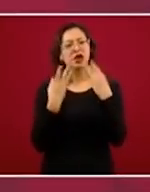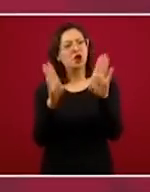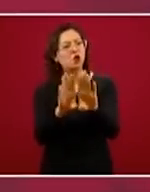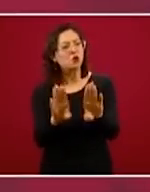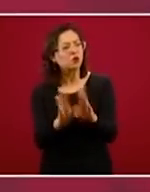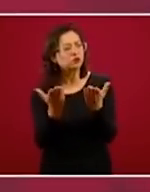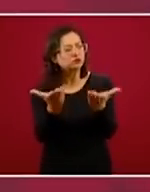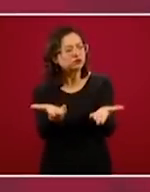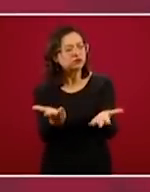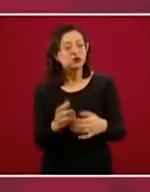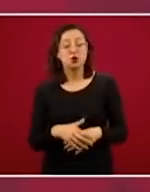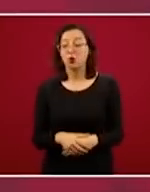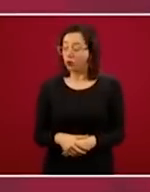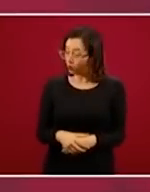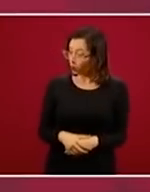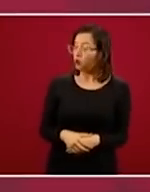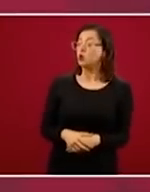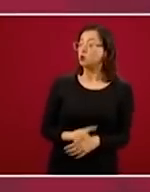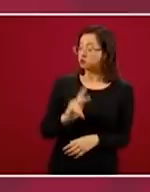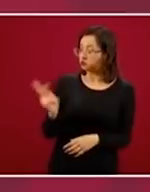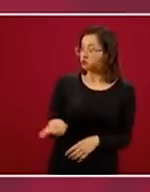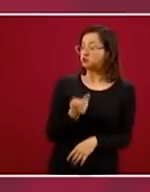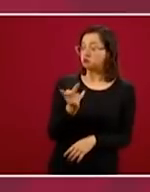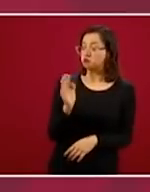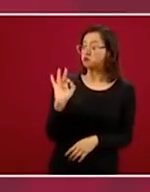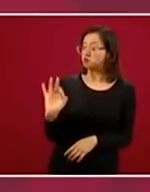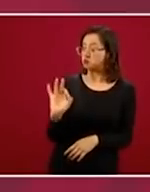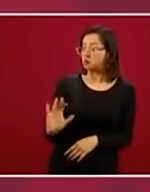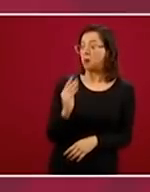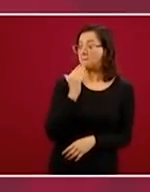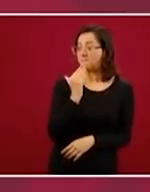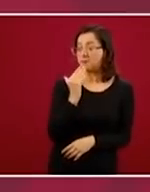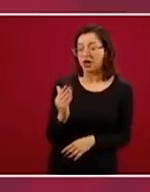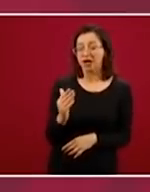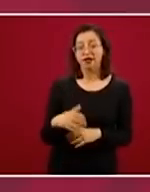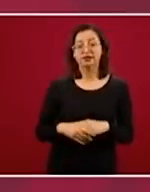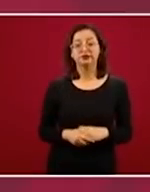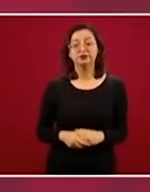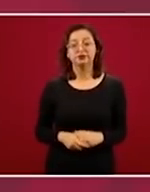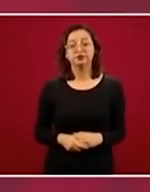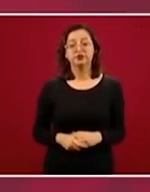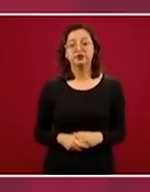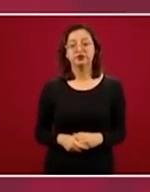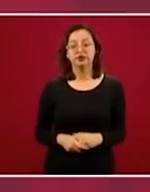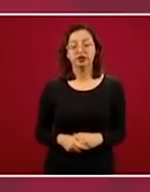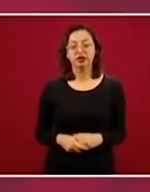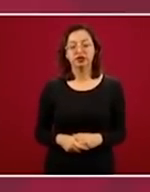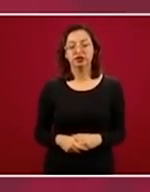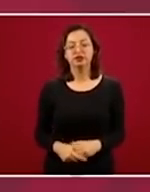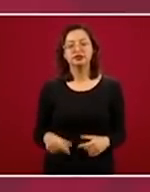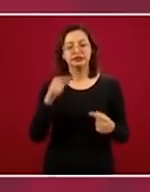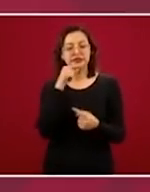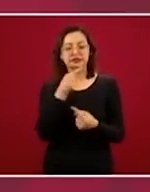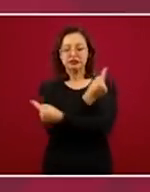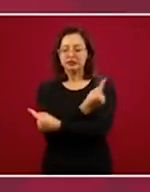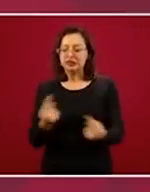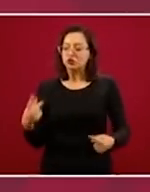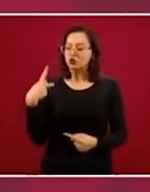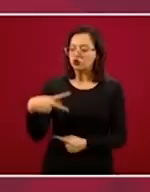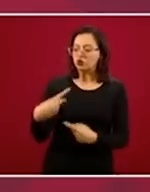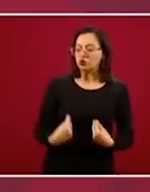este estamos mejorando la vida de la niñez